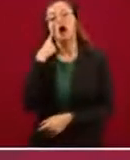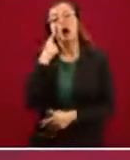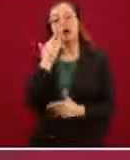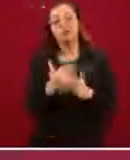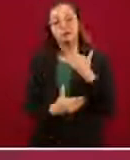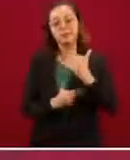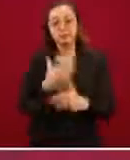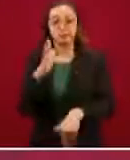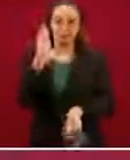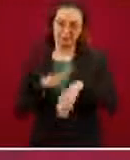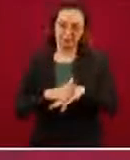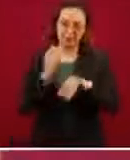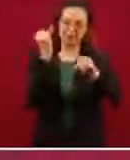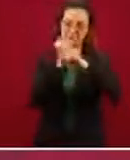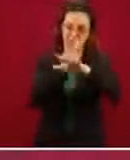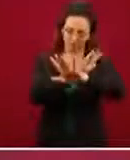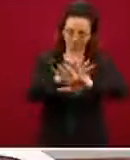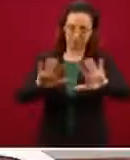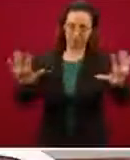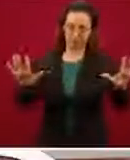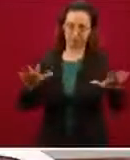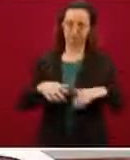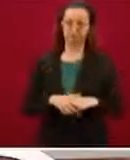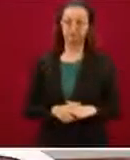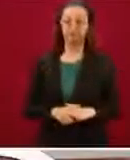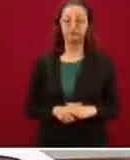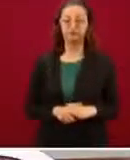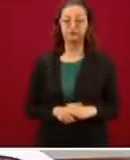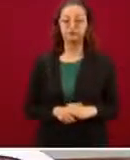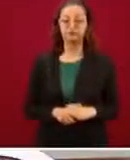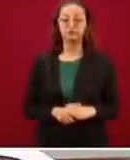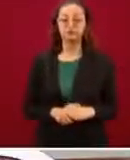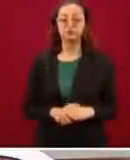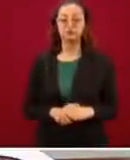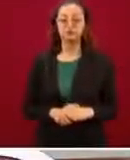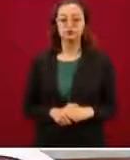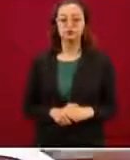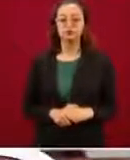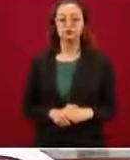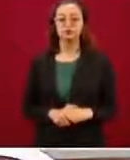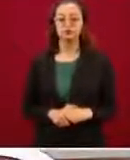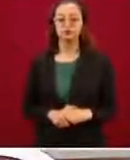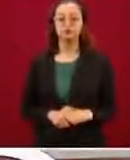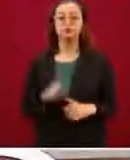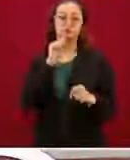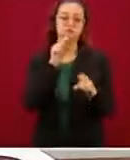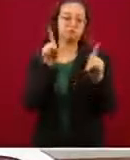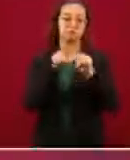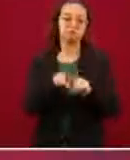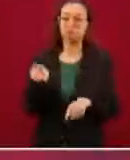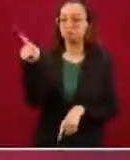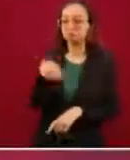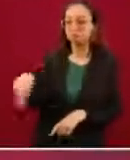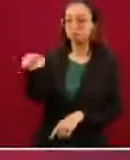tengamos más cobertura y de manera voluntaria,